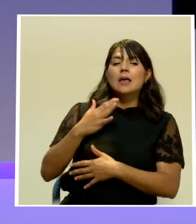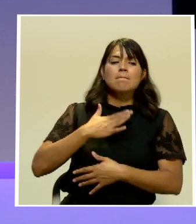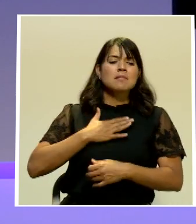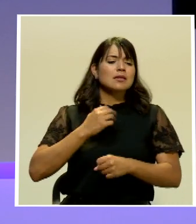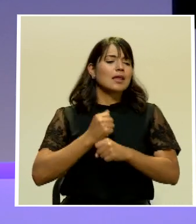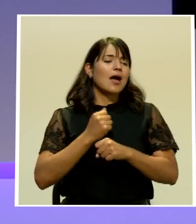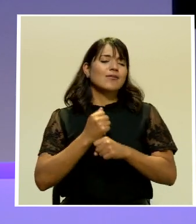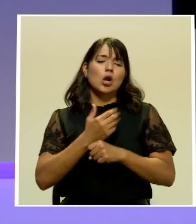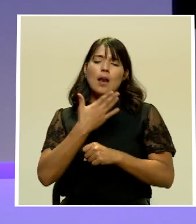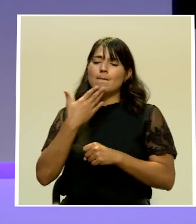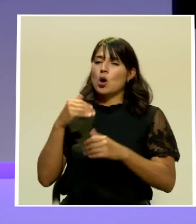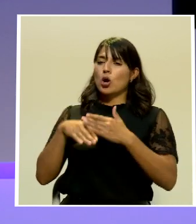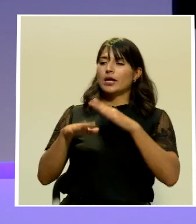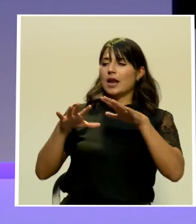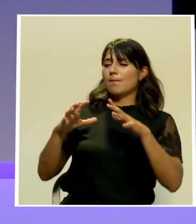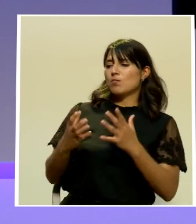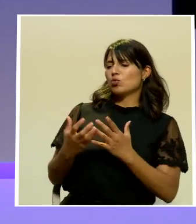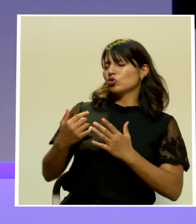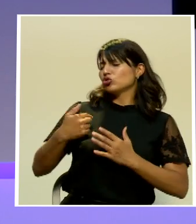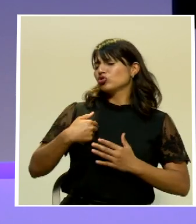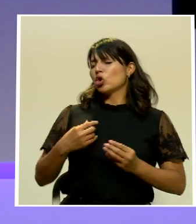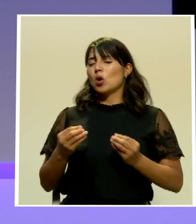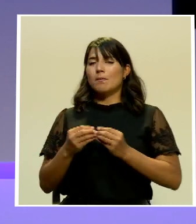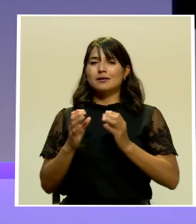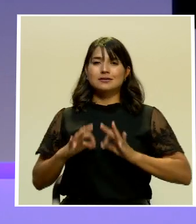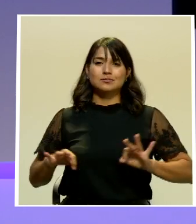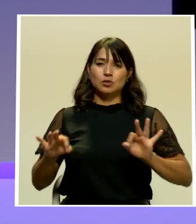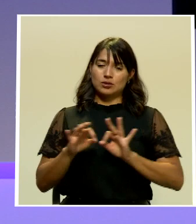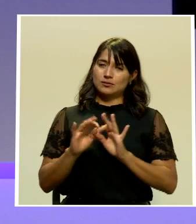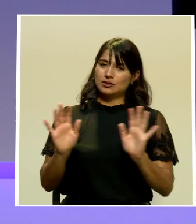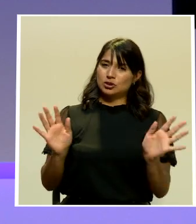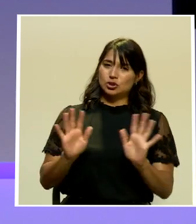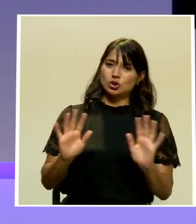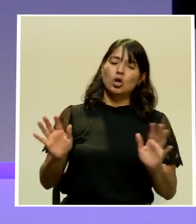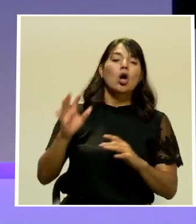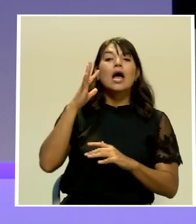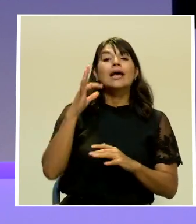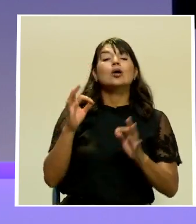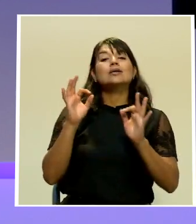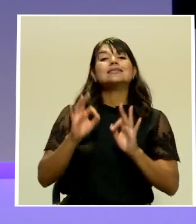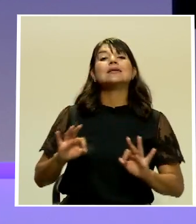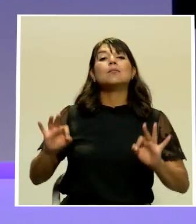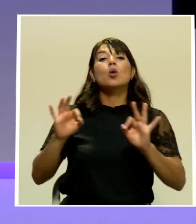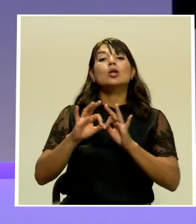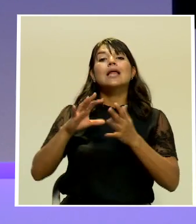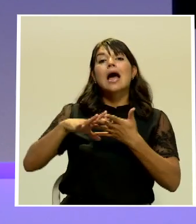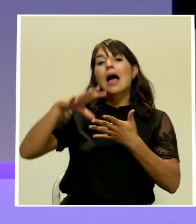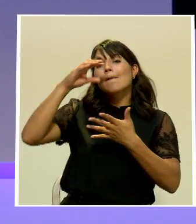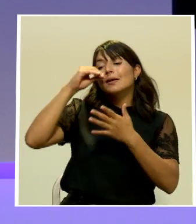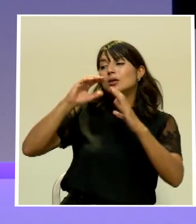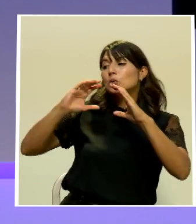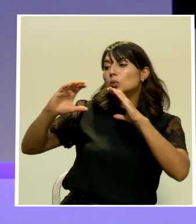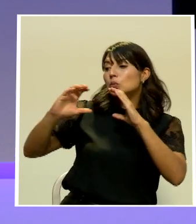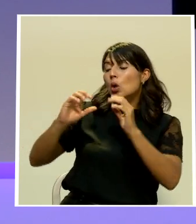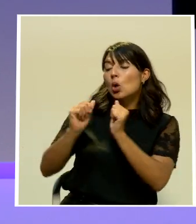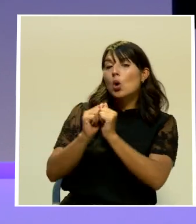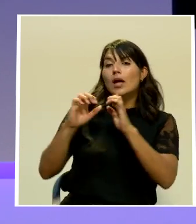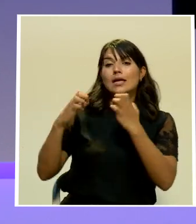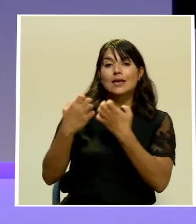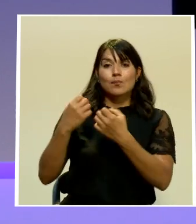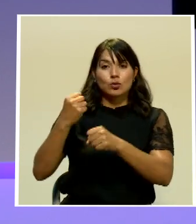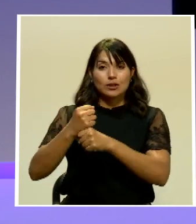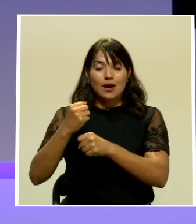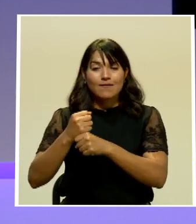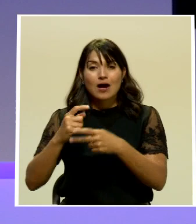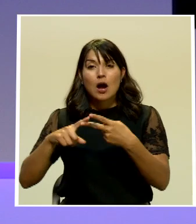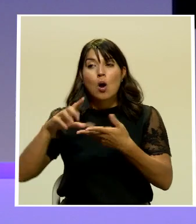del mundo y que sos el centro del universo. Y yo creo que es muy importante aprender a comunicarse con el equipo de trabajo, aprender a